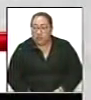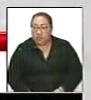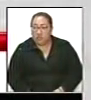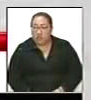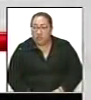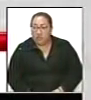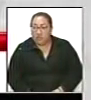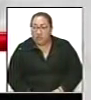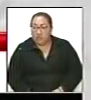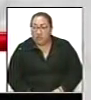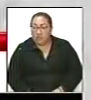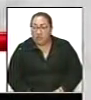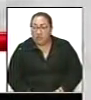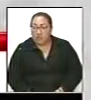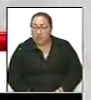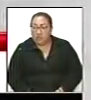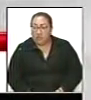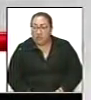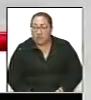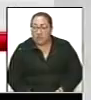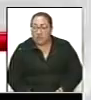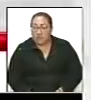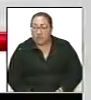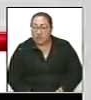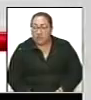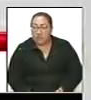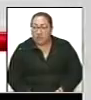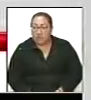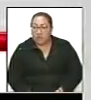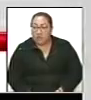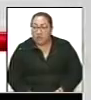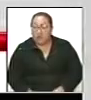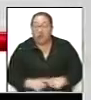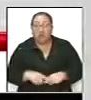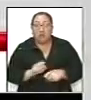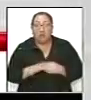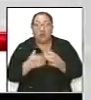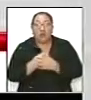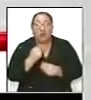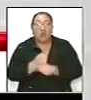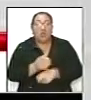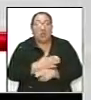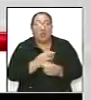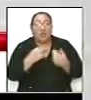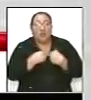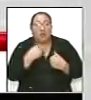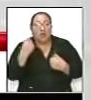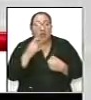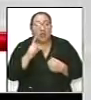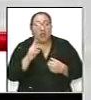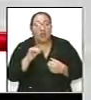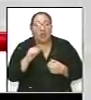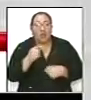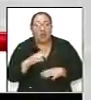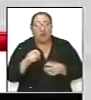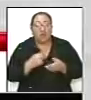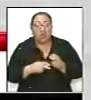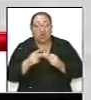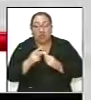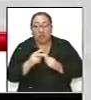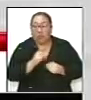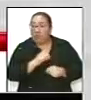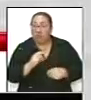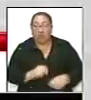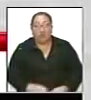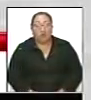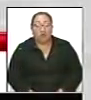Dice, primera conducta, se incrementó combustible. ¿Dependía, era funcionalmente competente el general Donaire para hacer el incremento? No.